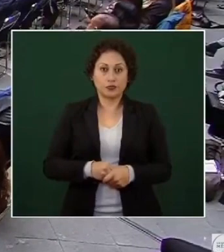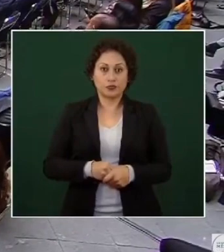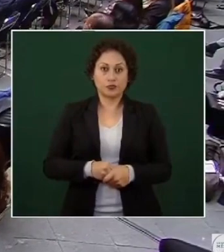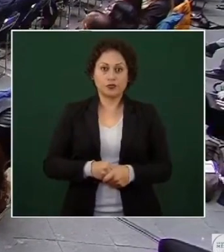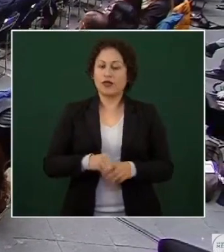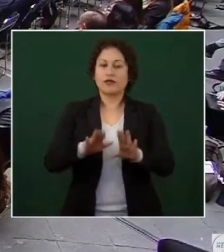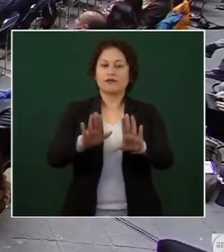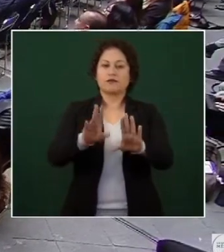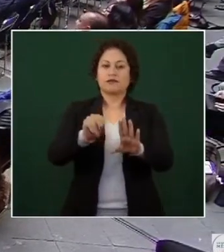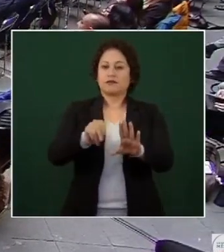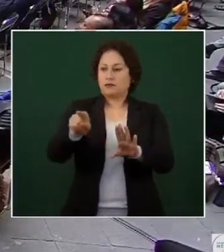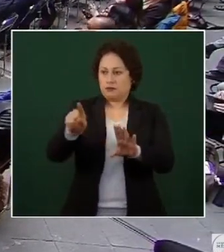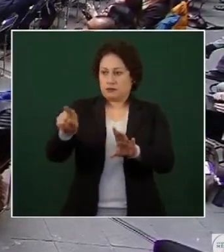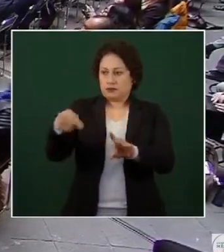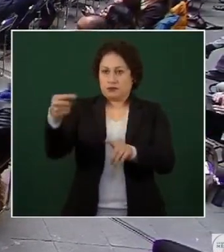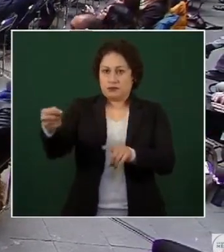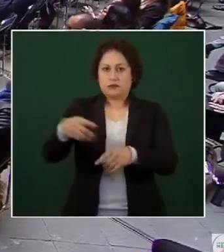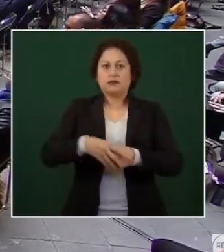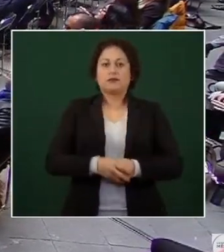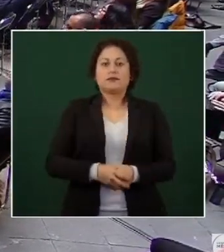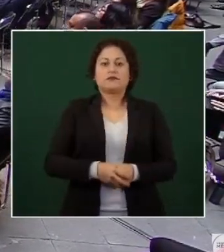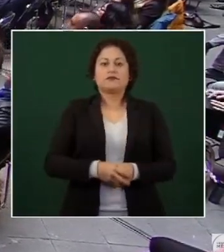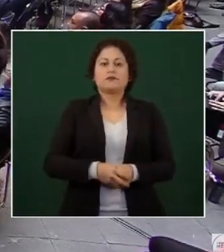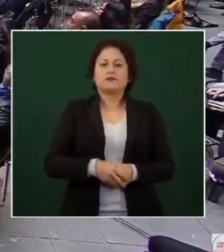sigues tú. Es una detención, ¿no?